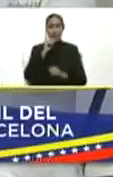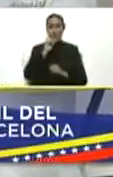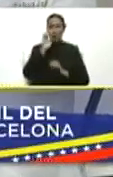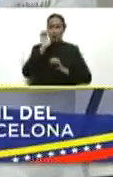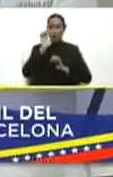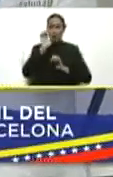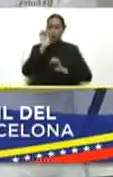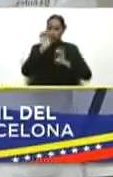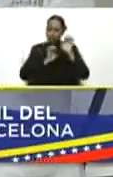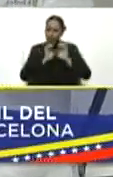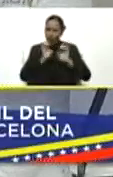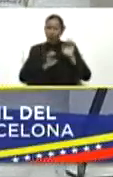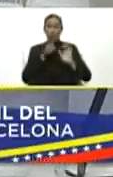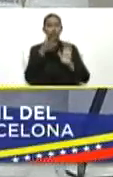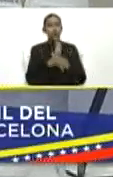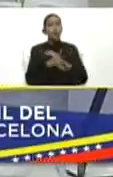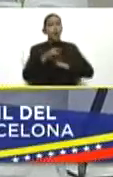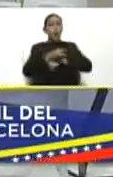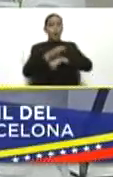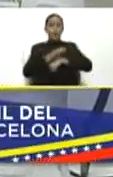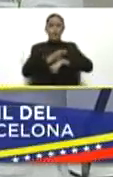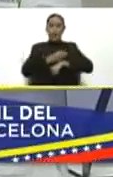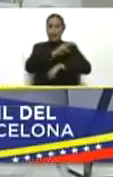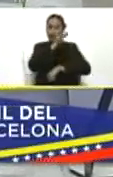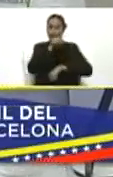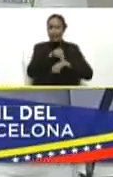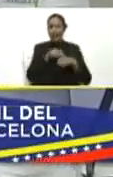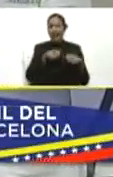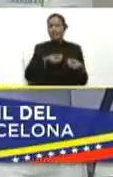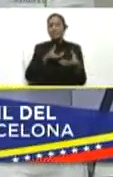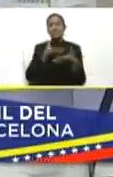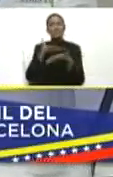gobierno para traer cada uno de estos